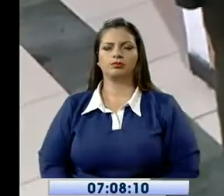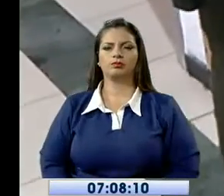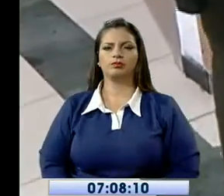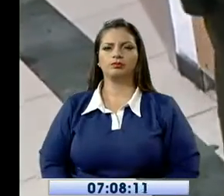está la zona